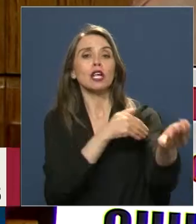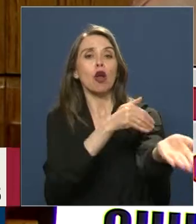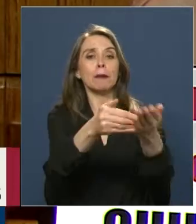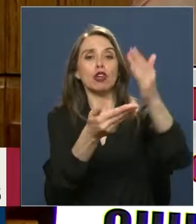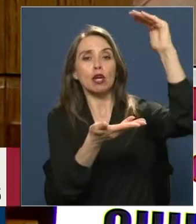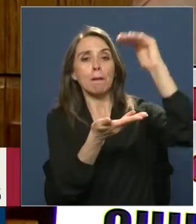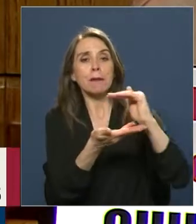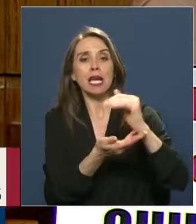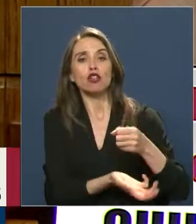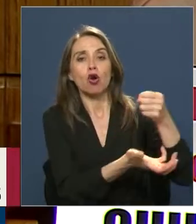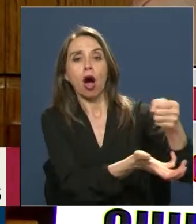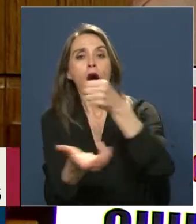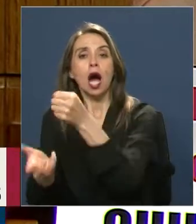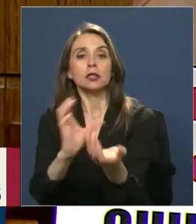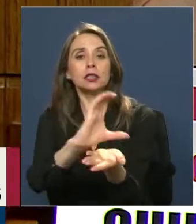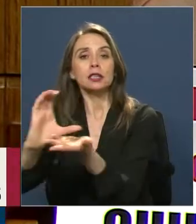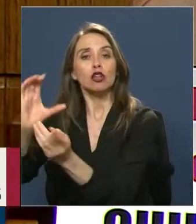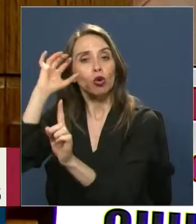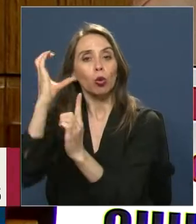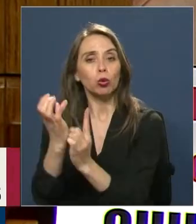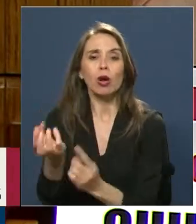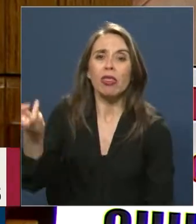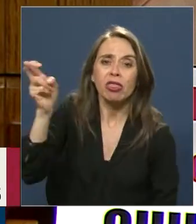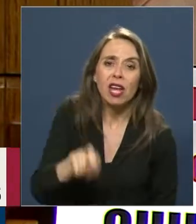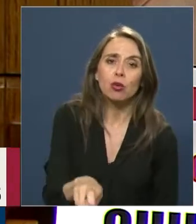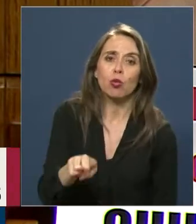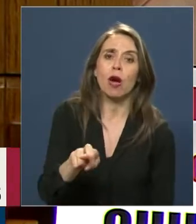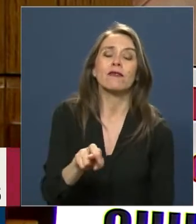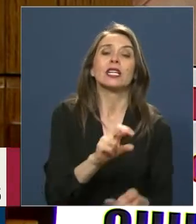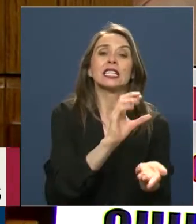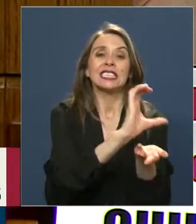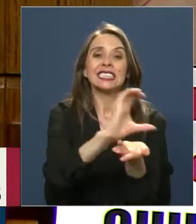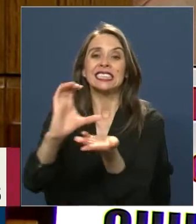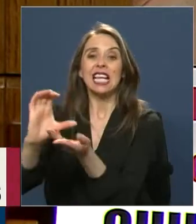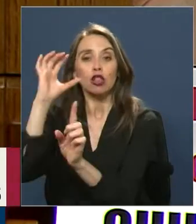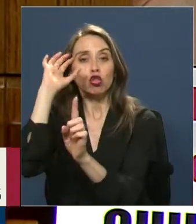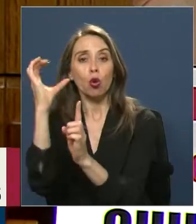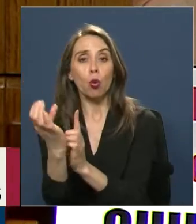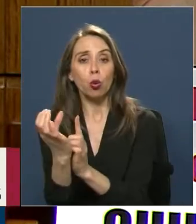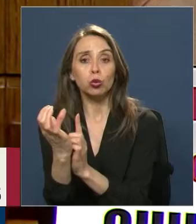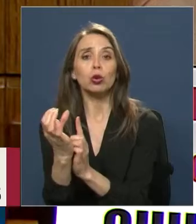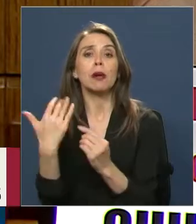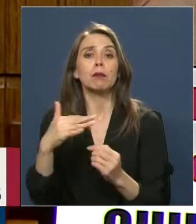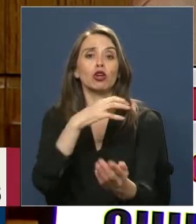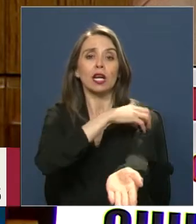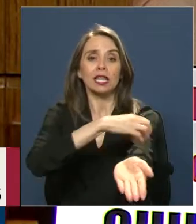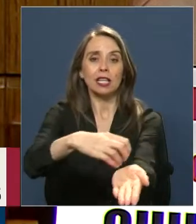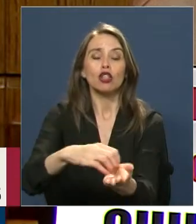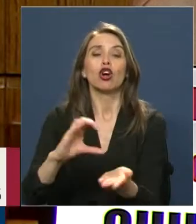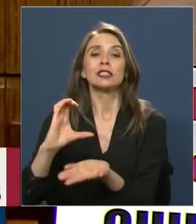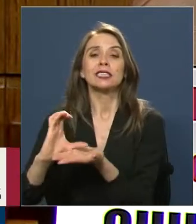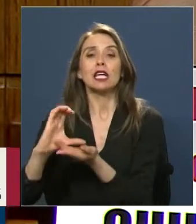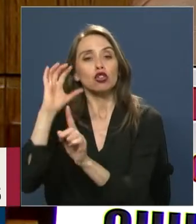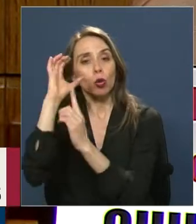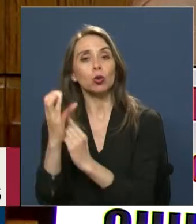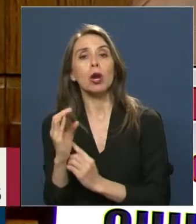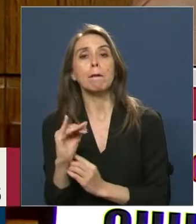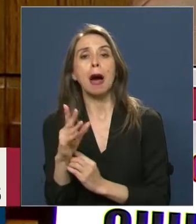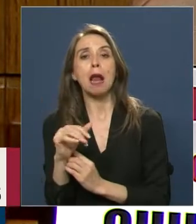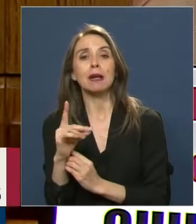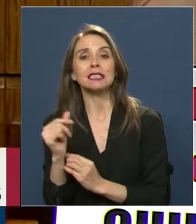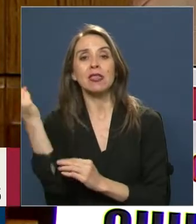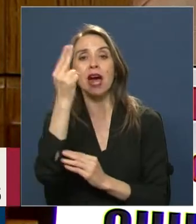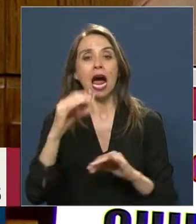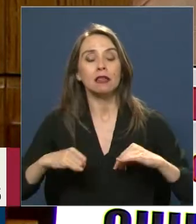importantes. Nuevamente. Centros culturales que cumplen un rol importante en regiones como Balmaceda Arte Joven, el